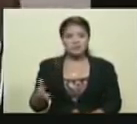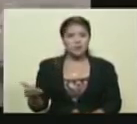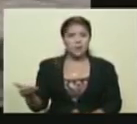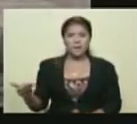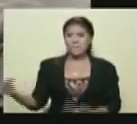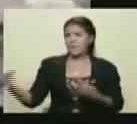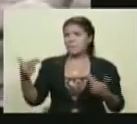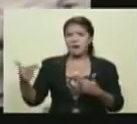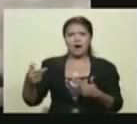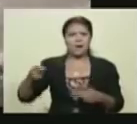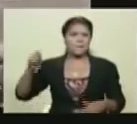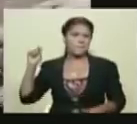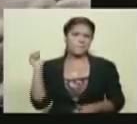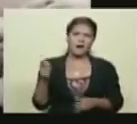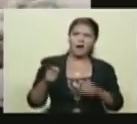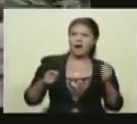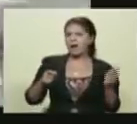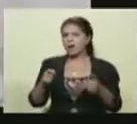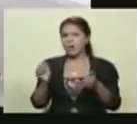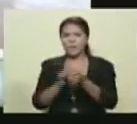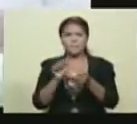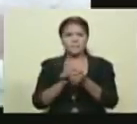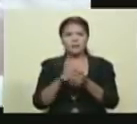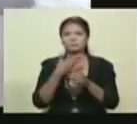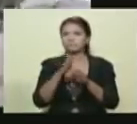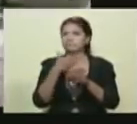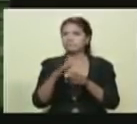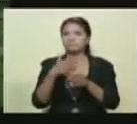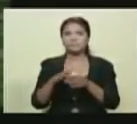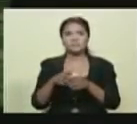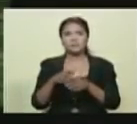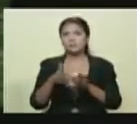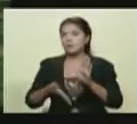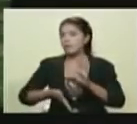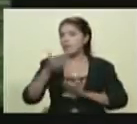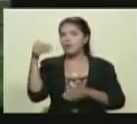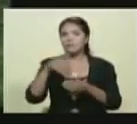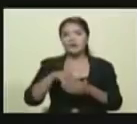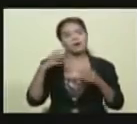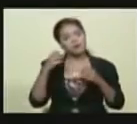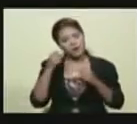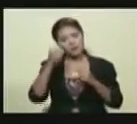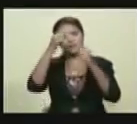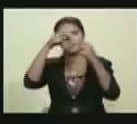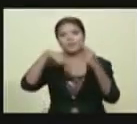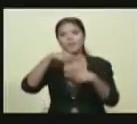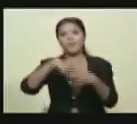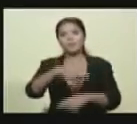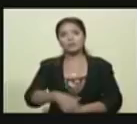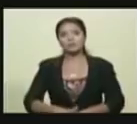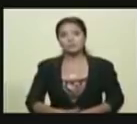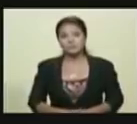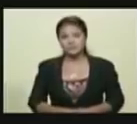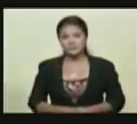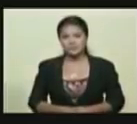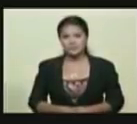a palo, a piedra, pero fue una disa, pero salimos a votar. ¡Que viva la revolución!